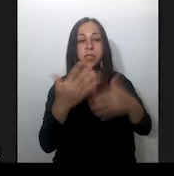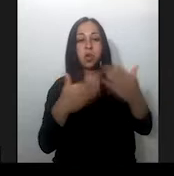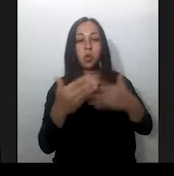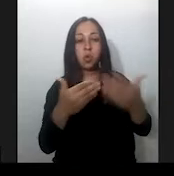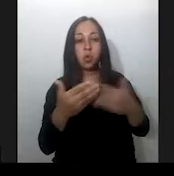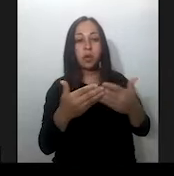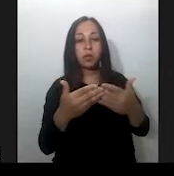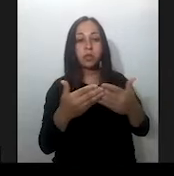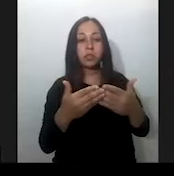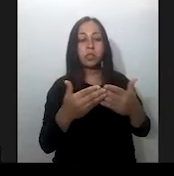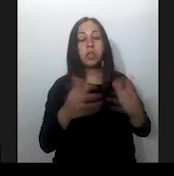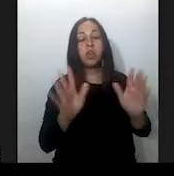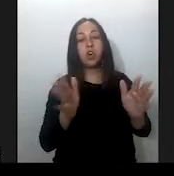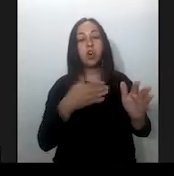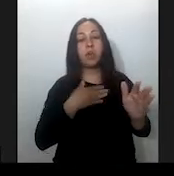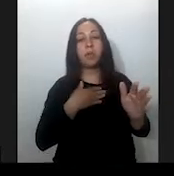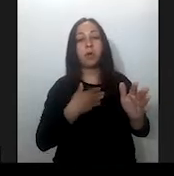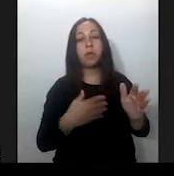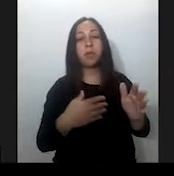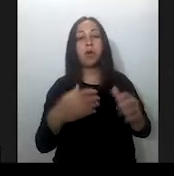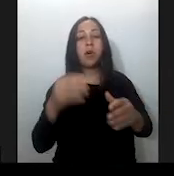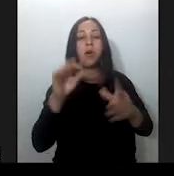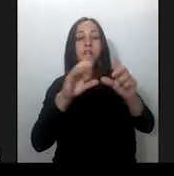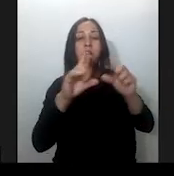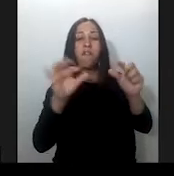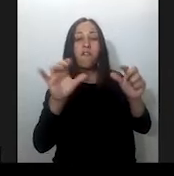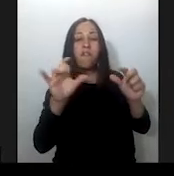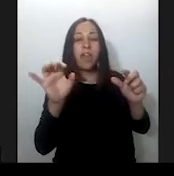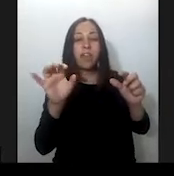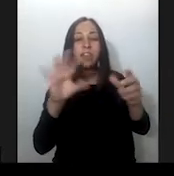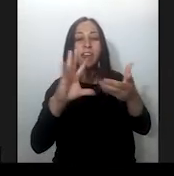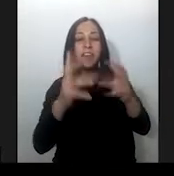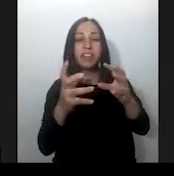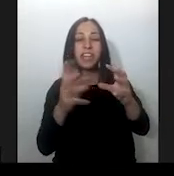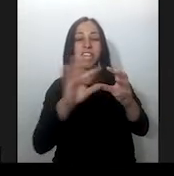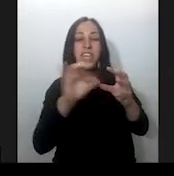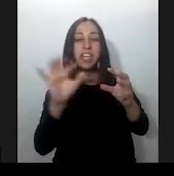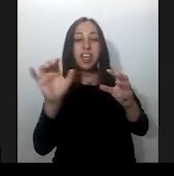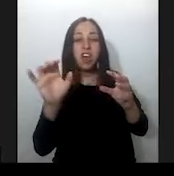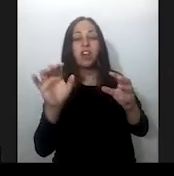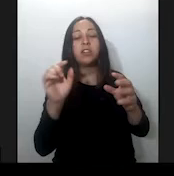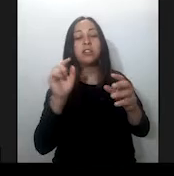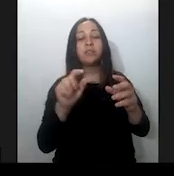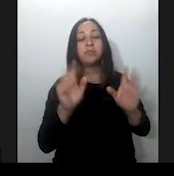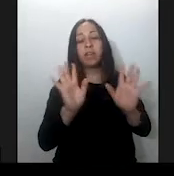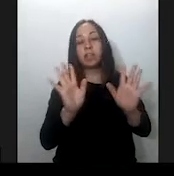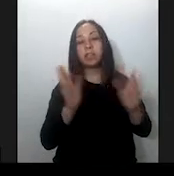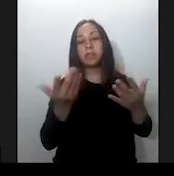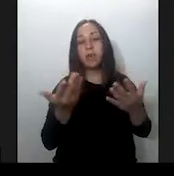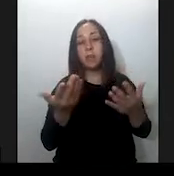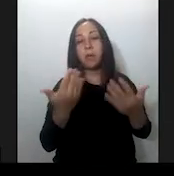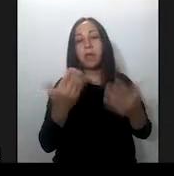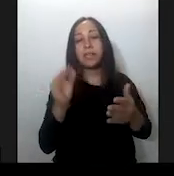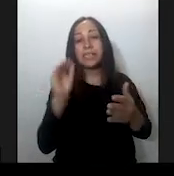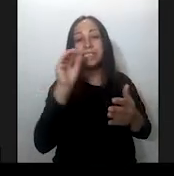permite jugar un poco con lo propio de la fuente, los estilos y los tamaños. Así que en este caso lo vamos a hacer así, pero recuerden que